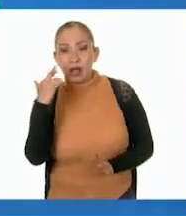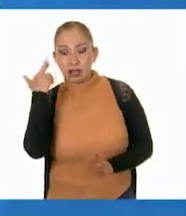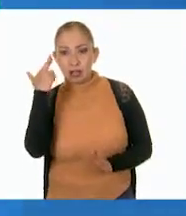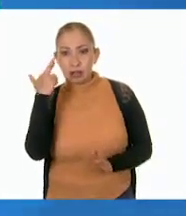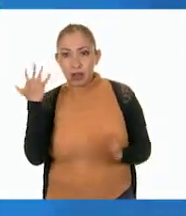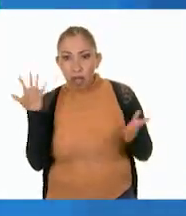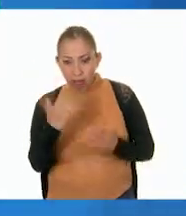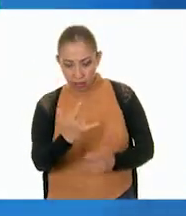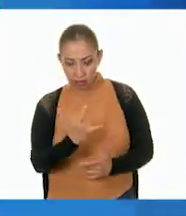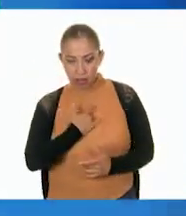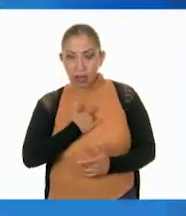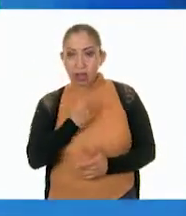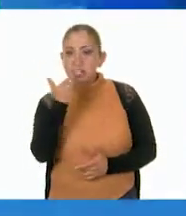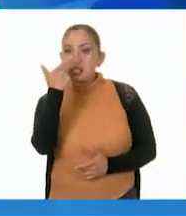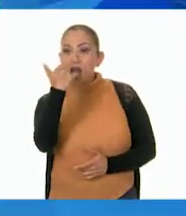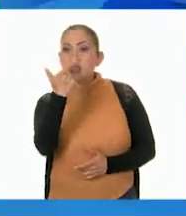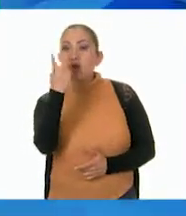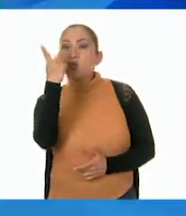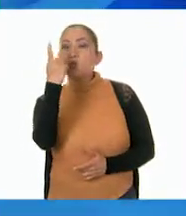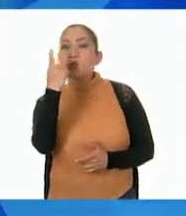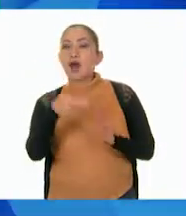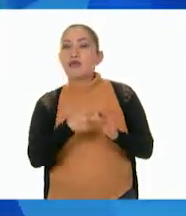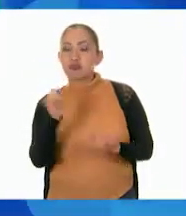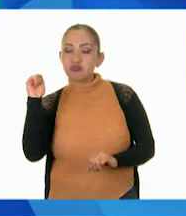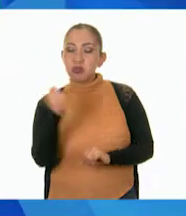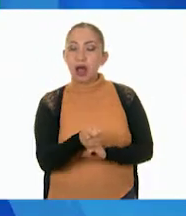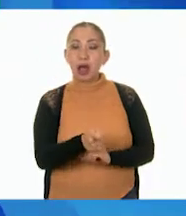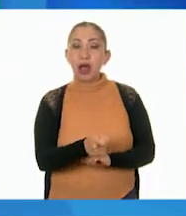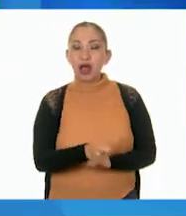ver 7 de un golpe decidió contarle.